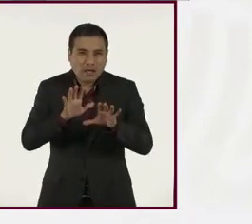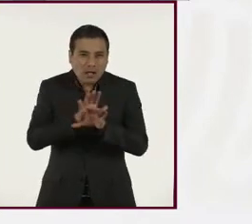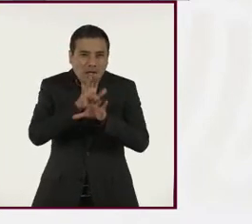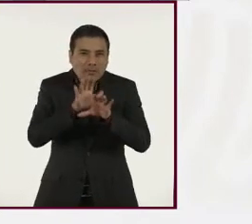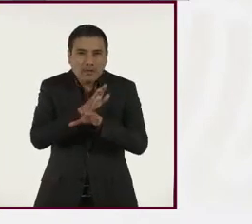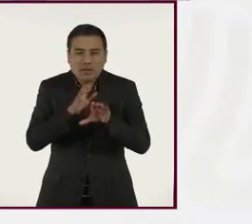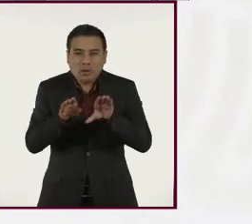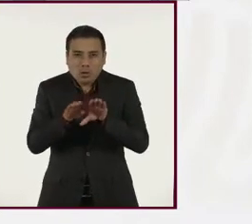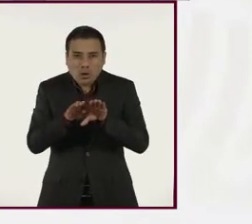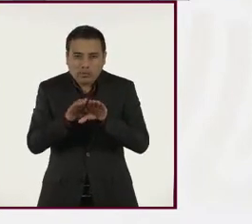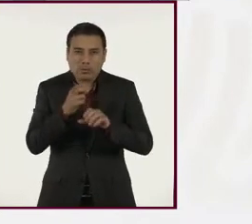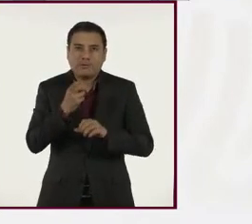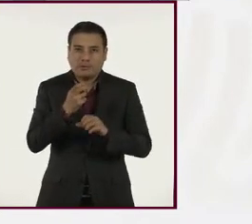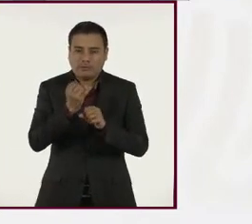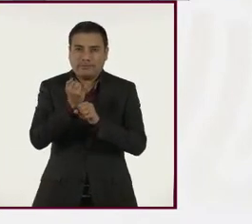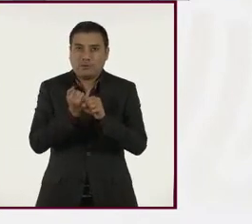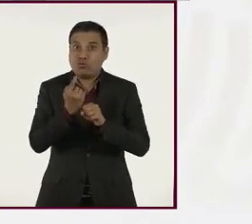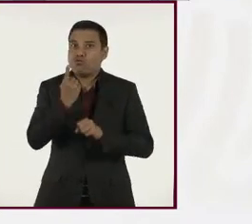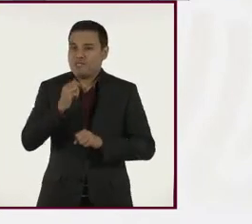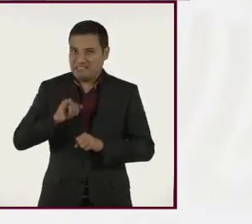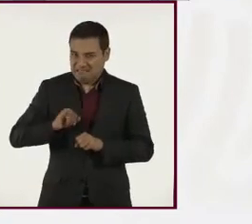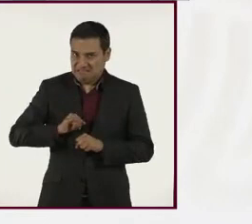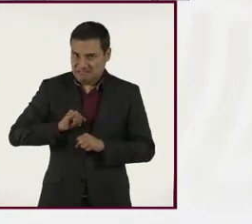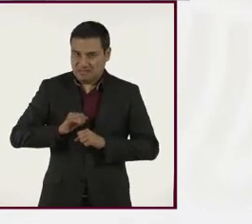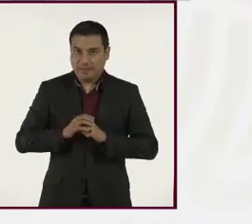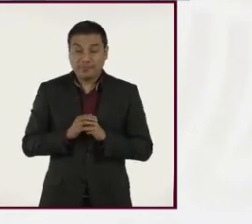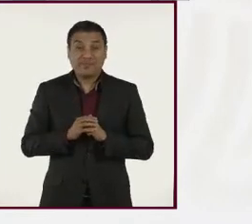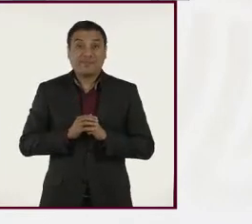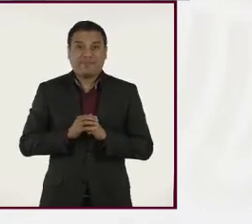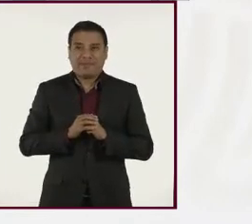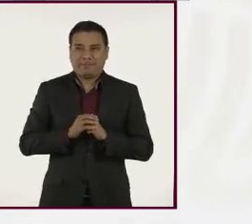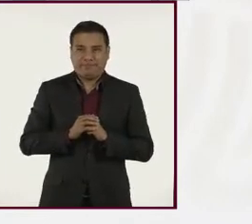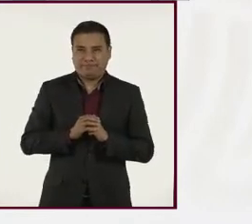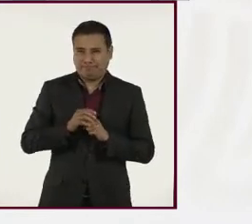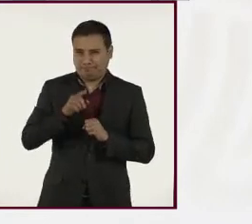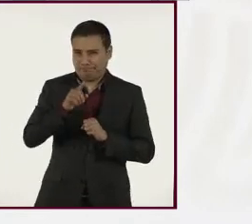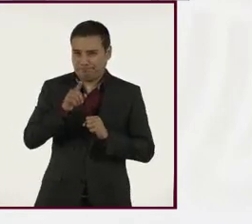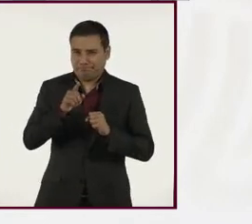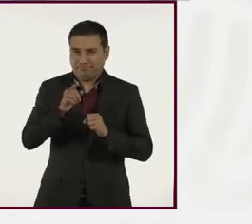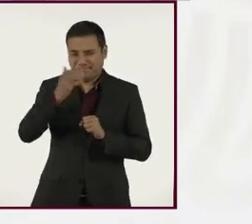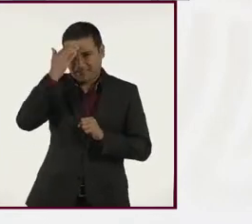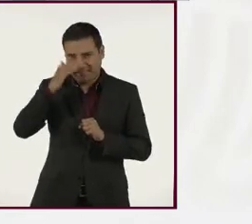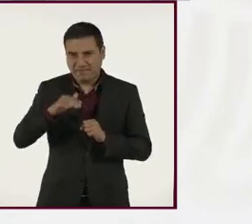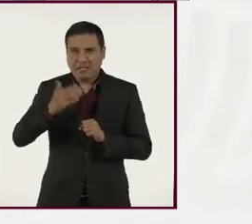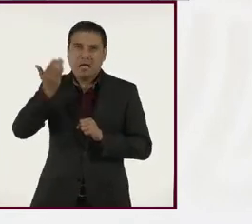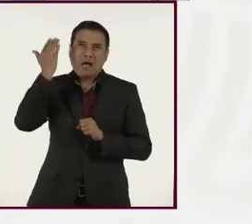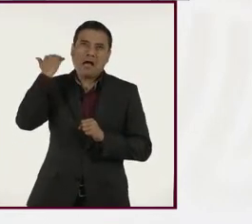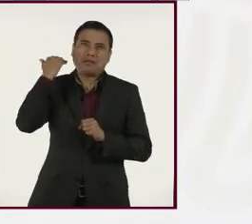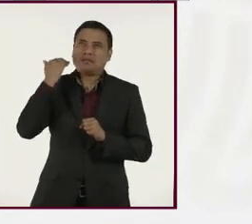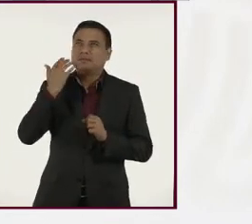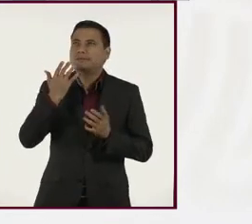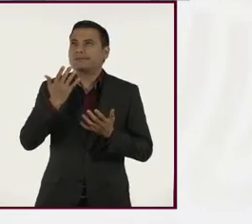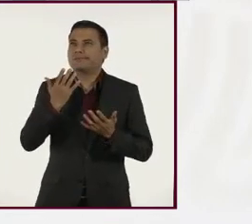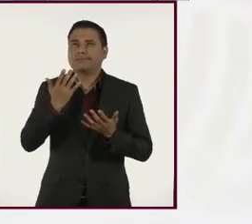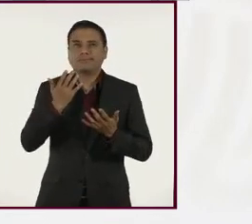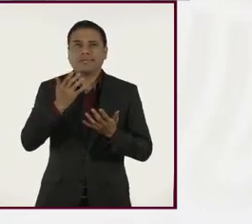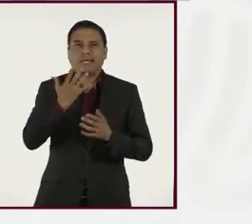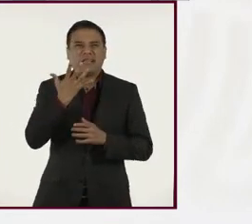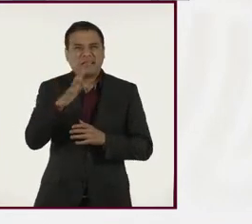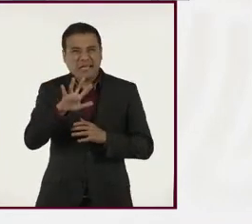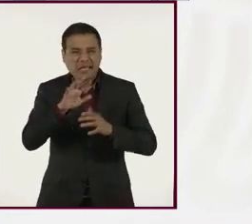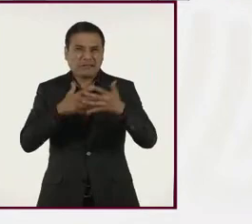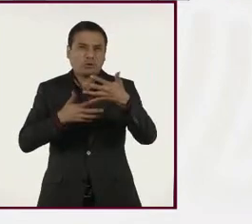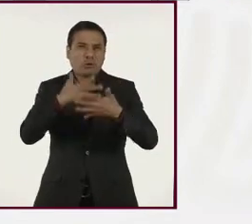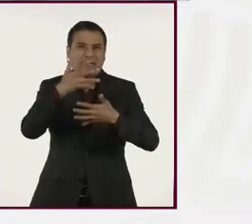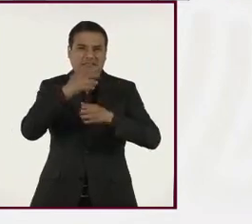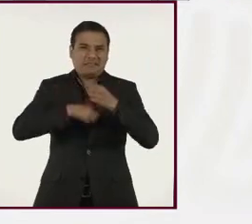Y algo muy interesante que se encontró es que anteriormente, si ustedes revisan la literatura, hasta hace aproximadamente unos 10, 15